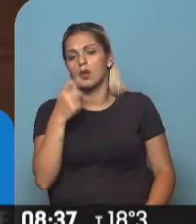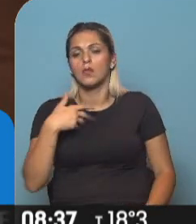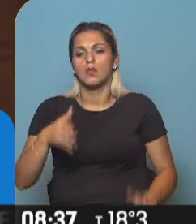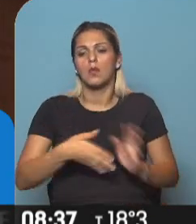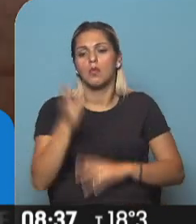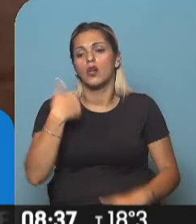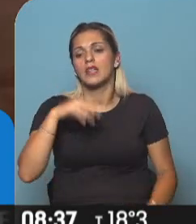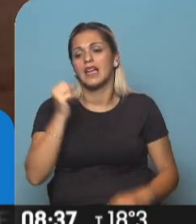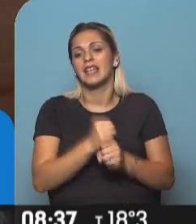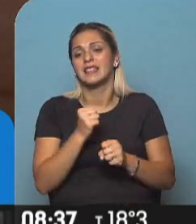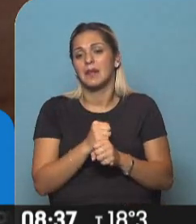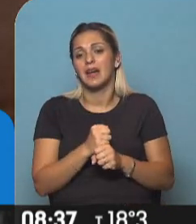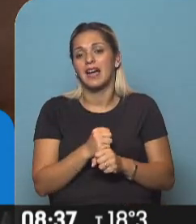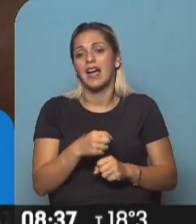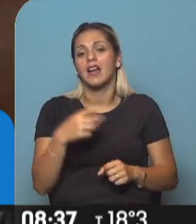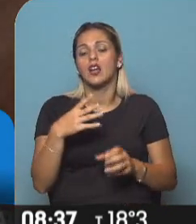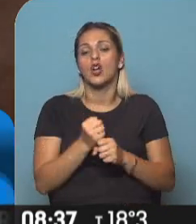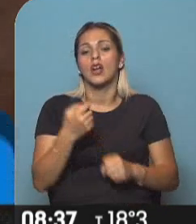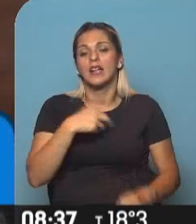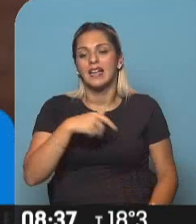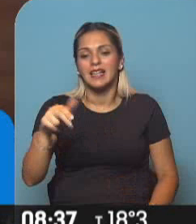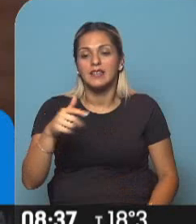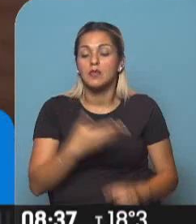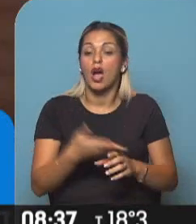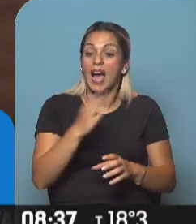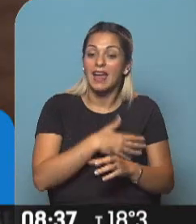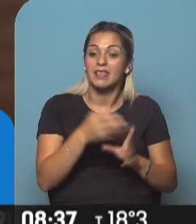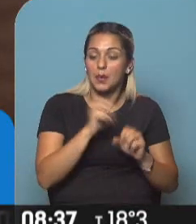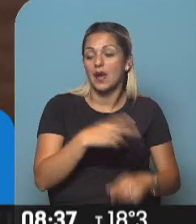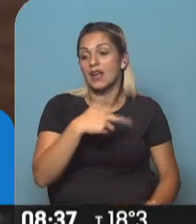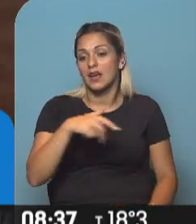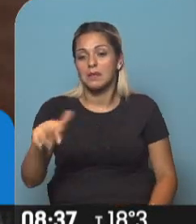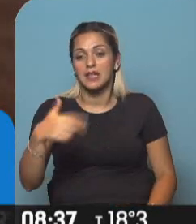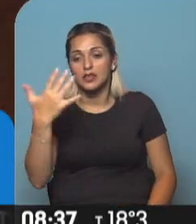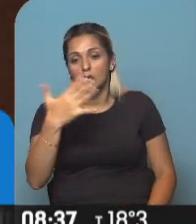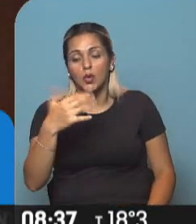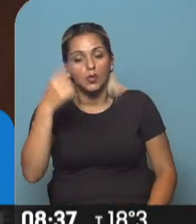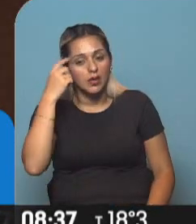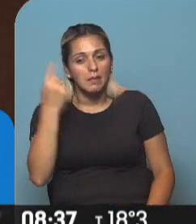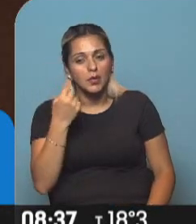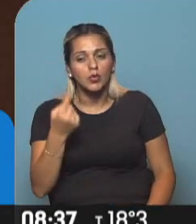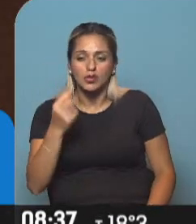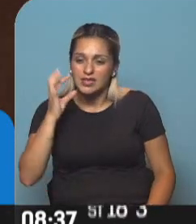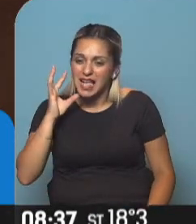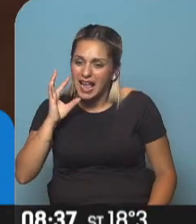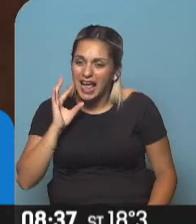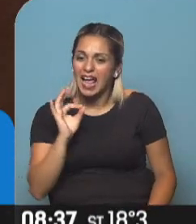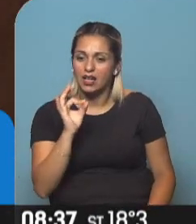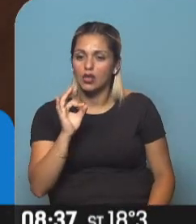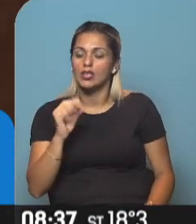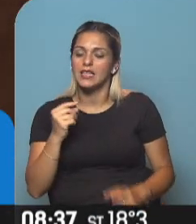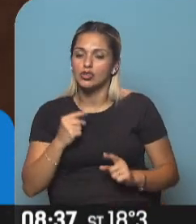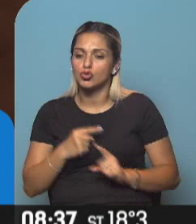trabajar bajarse antes de colectivo y caminar unas cuadras que hacer cinco minutos cien minutos llegando al trabajo eso es algo que le hacía acumular